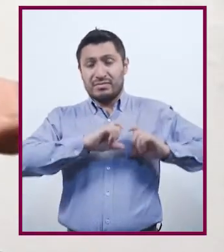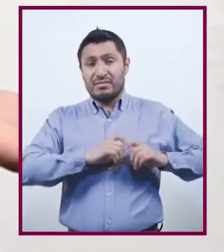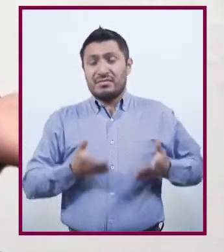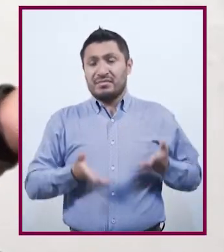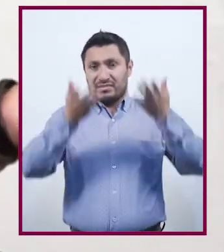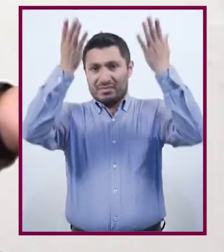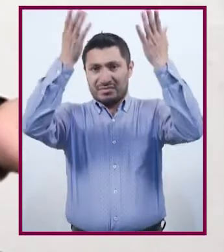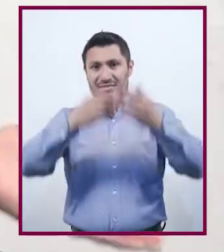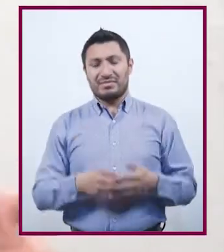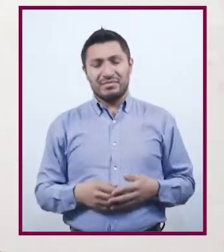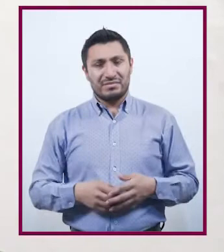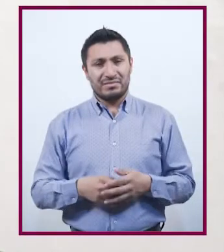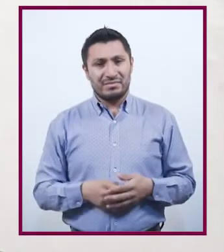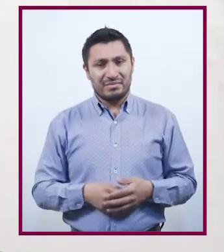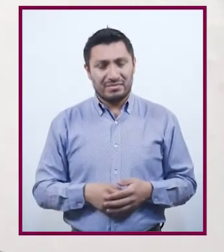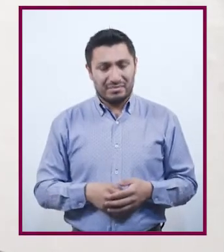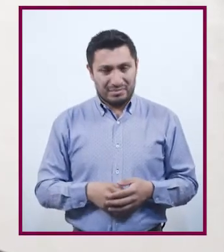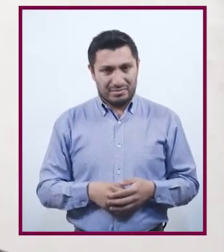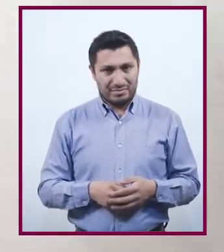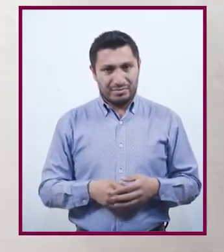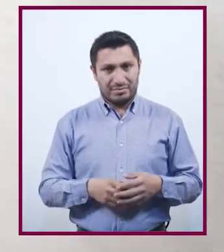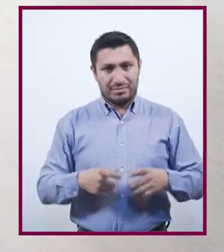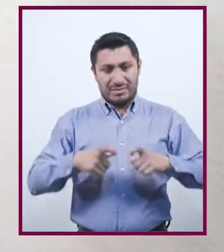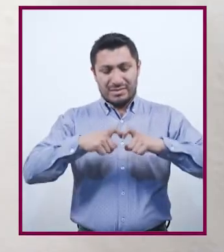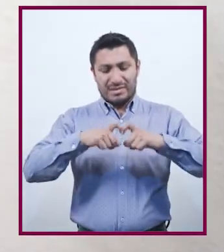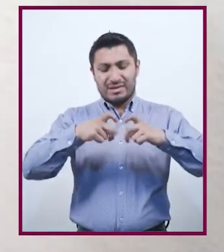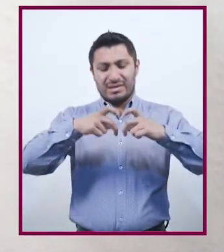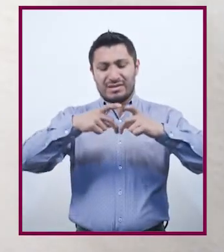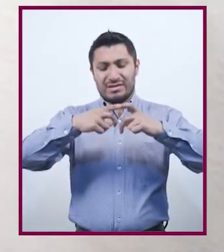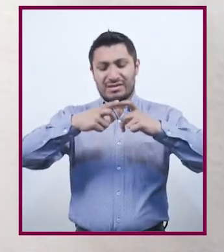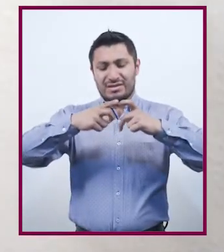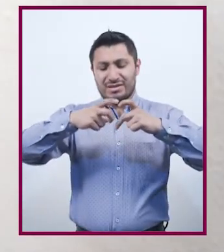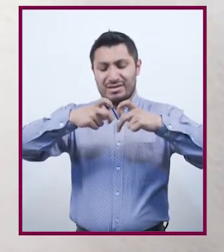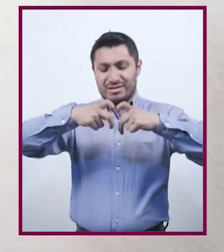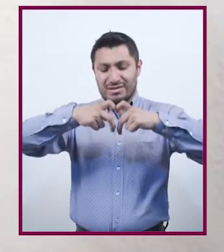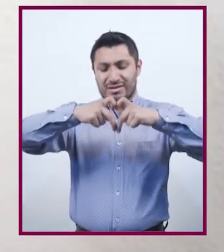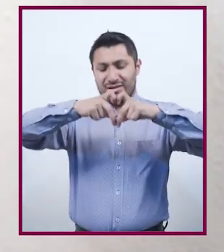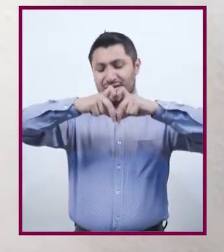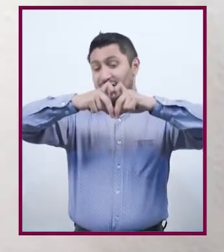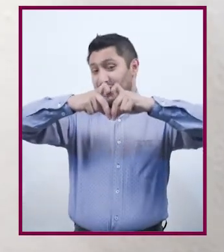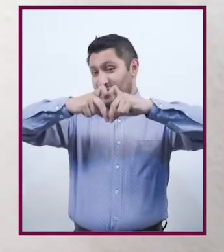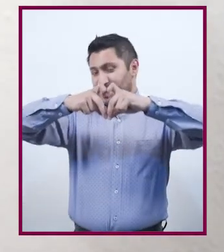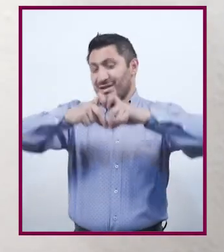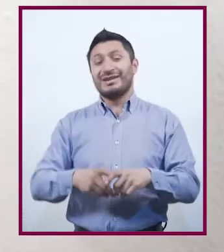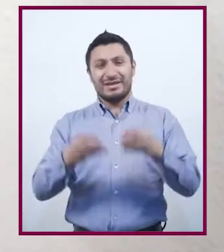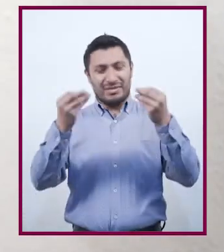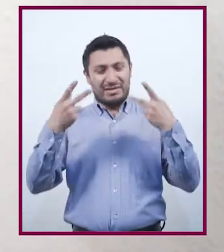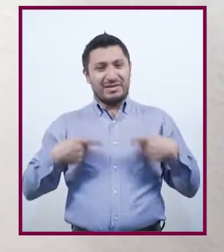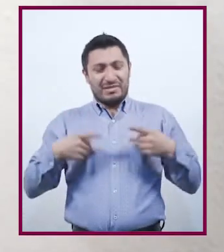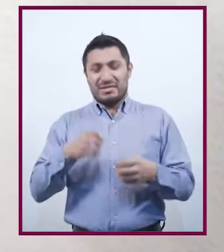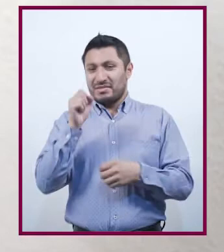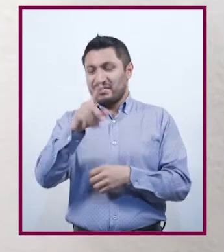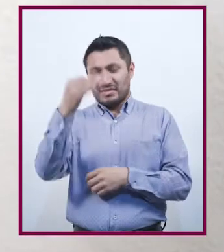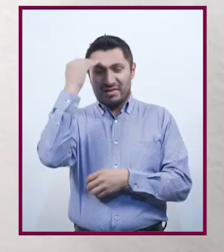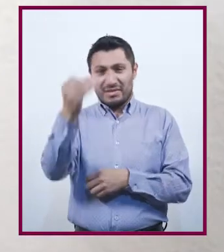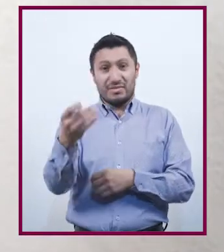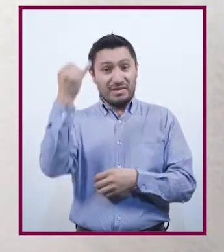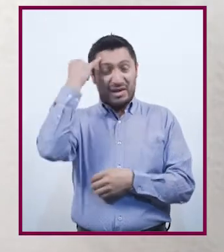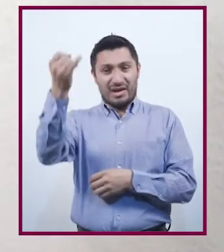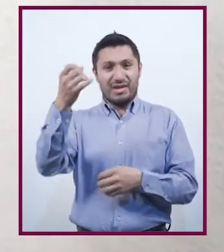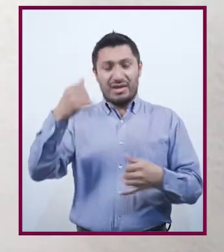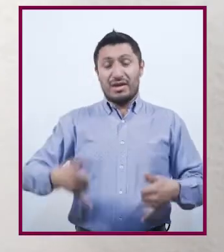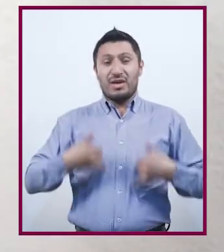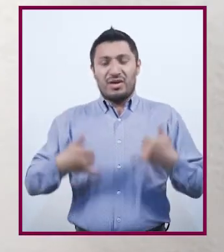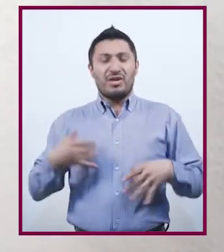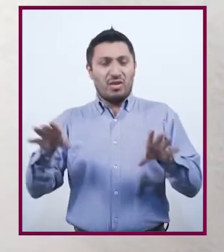formando. Así que arriba los corazones. Desde hace ya varias décadas, la mayoría de personas pasamos por esa etapa. Insistimos,